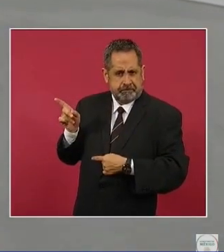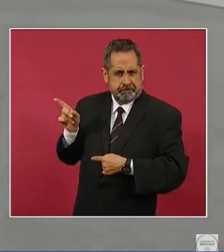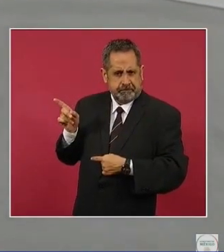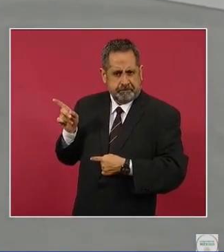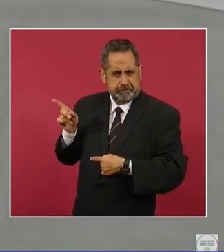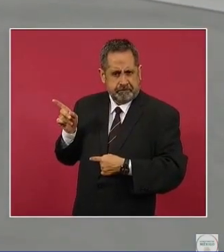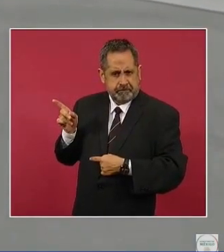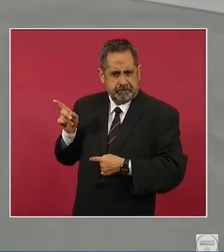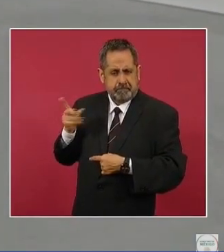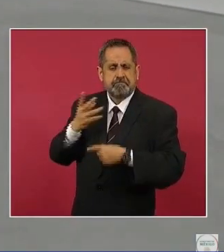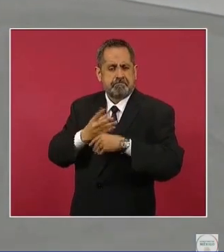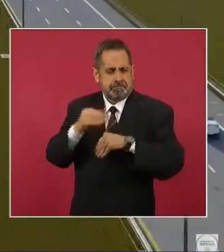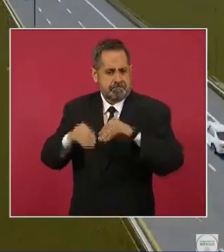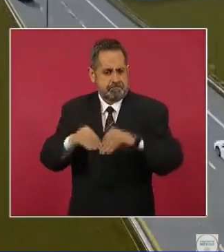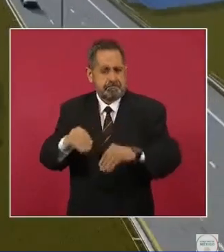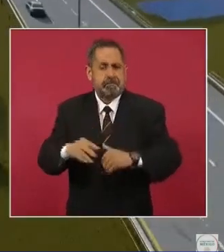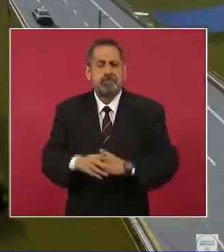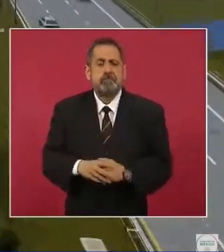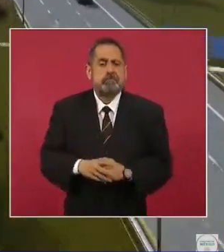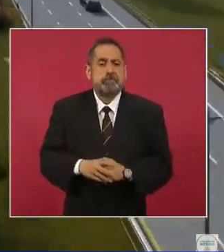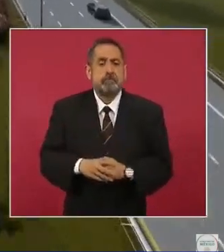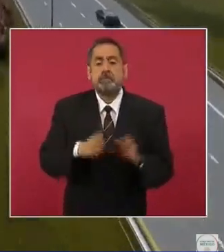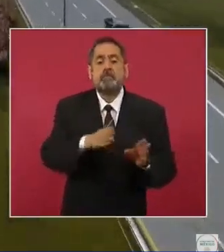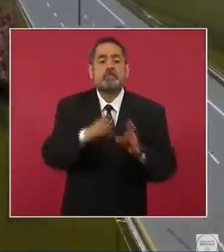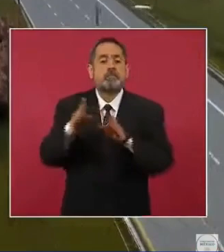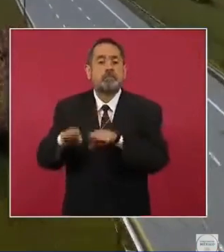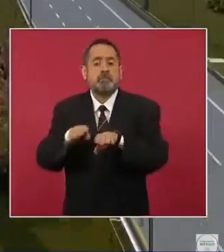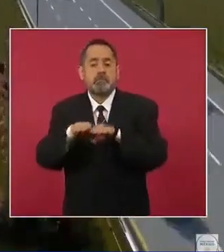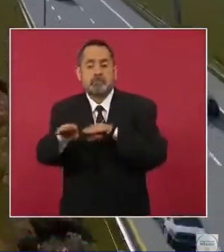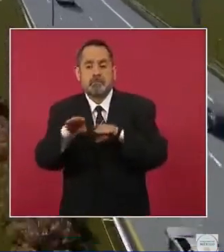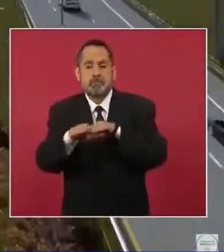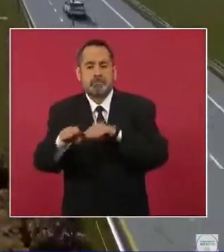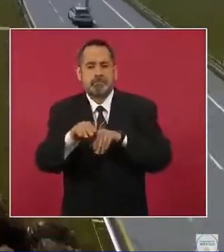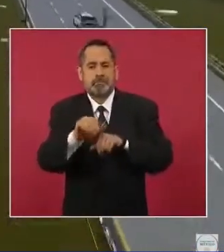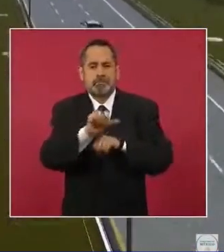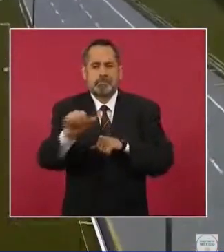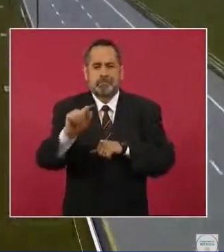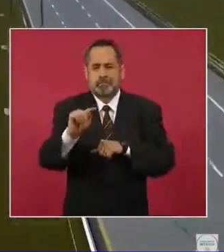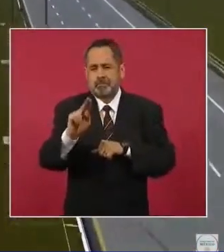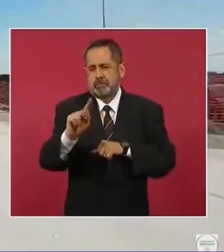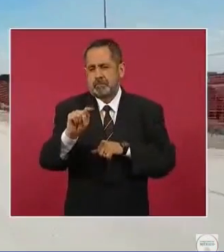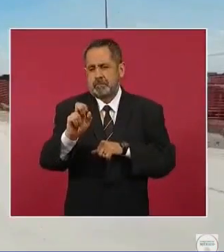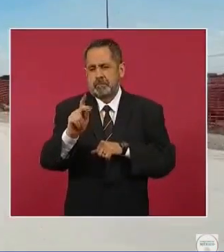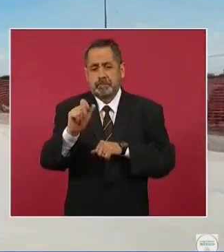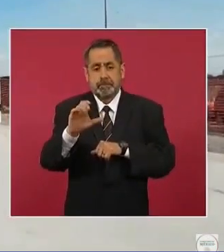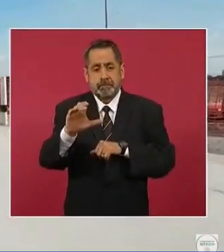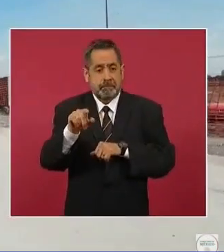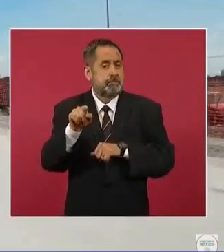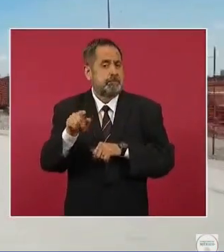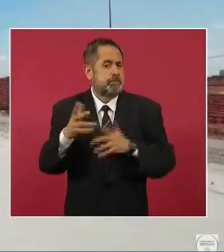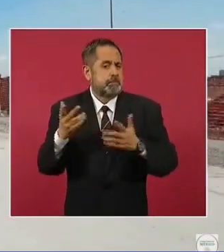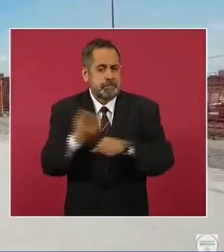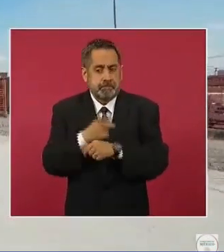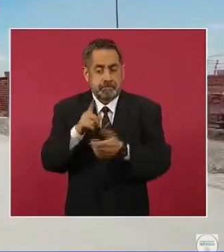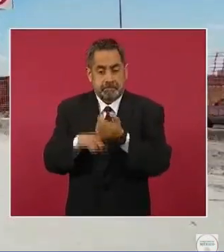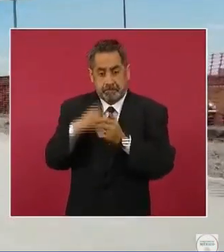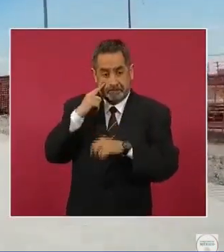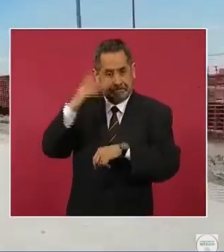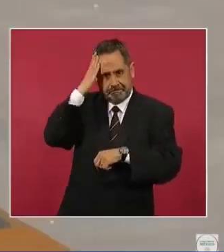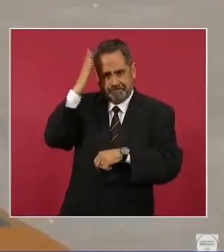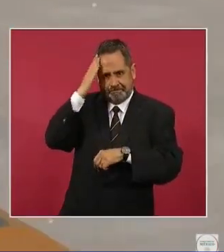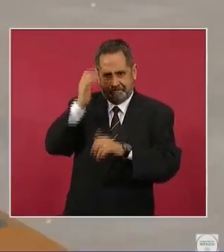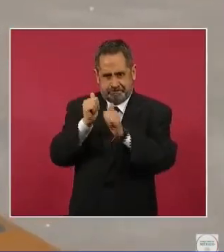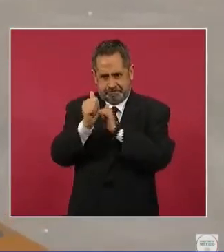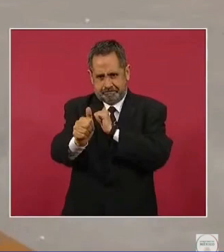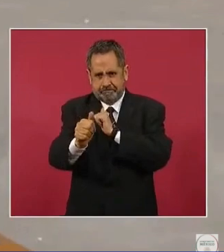señalamiento horizontal. En la interconexión vial tramo Caseta-Tultepec-Santa Lucía, en la vialidad principal de acceso al AIFA,